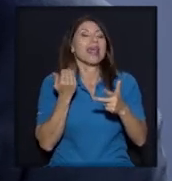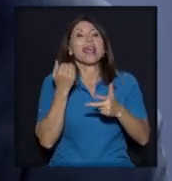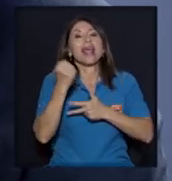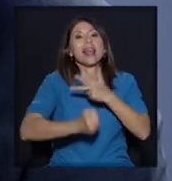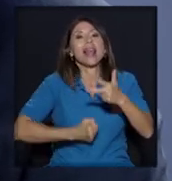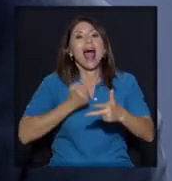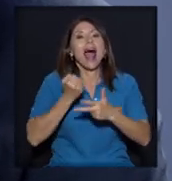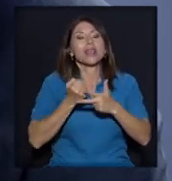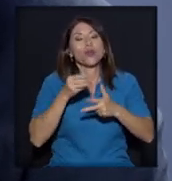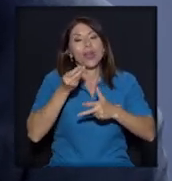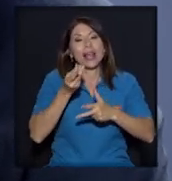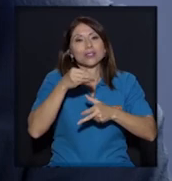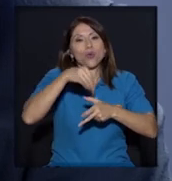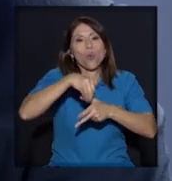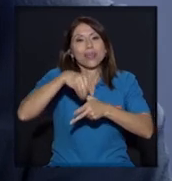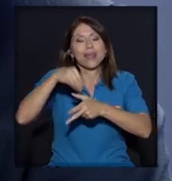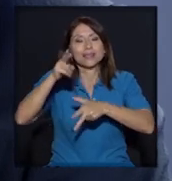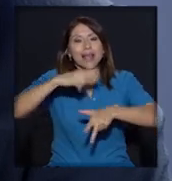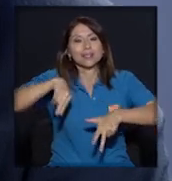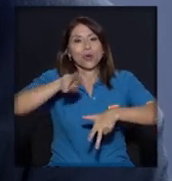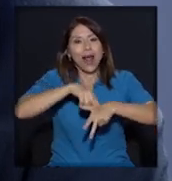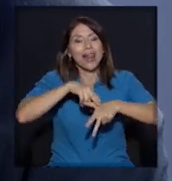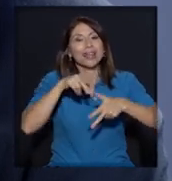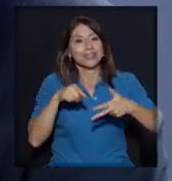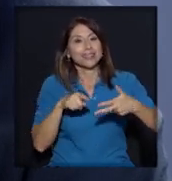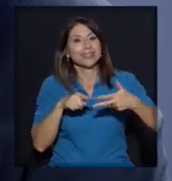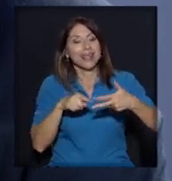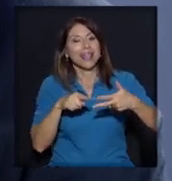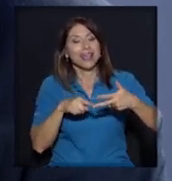las cuentas nacionales, que es el que